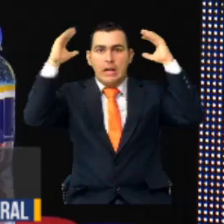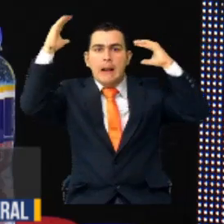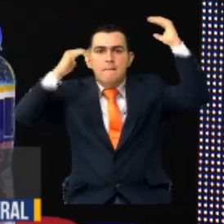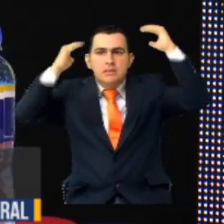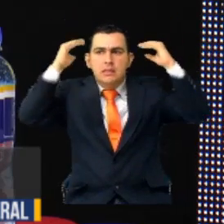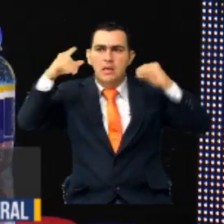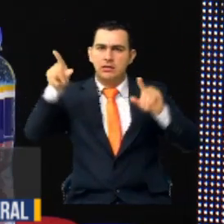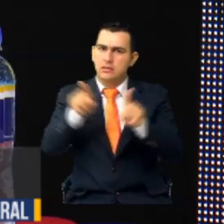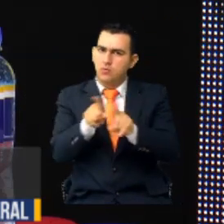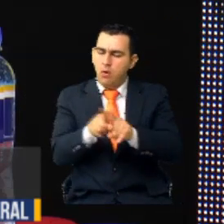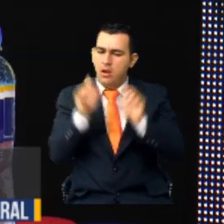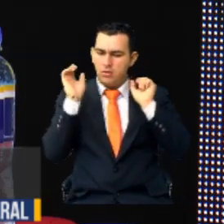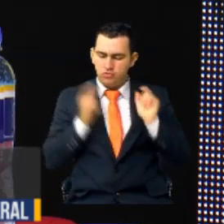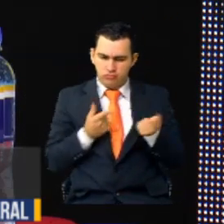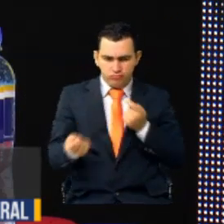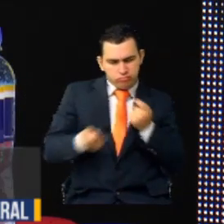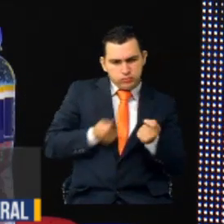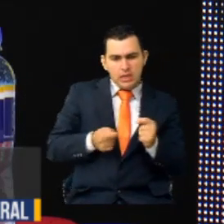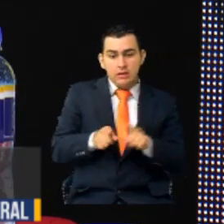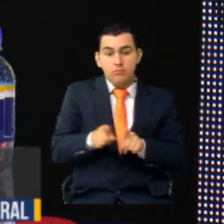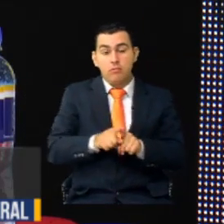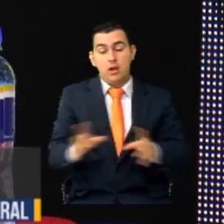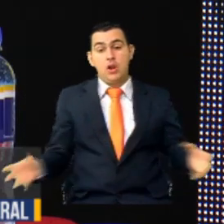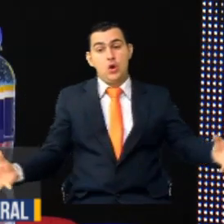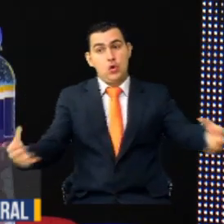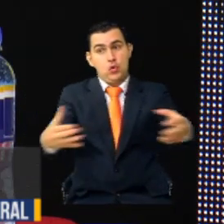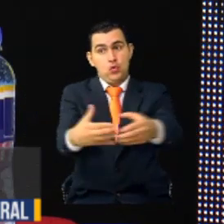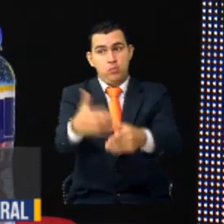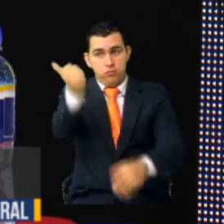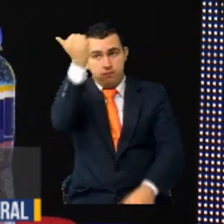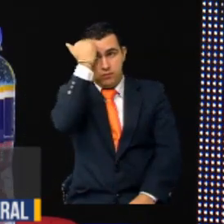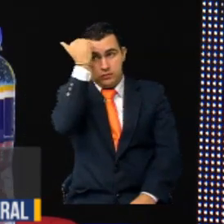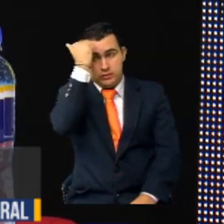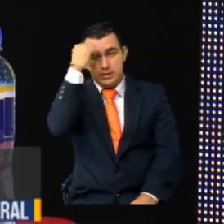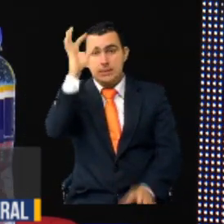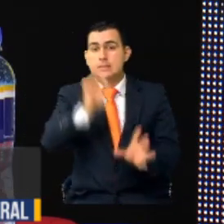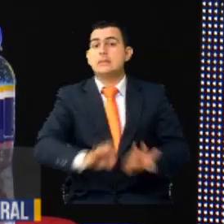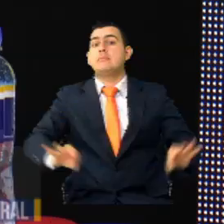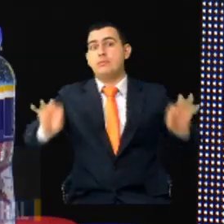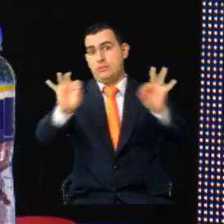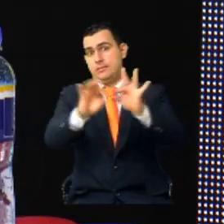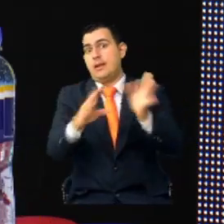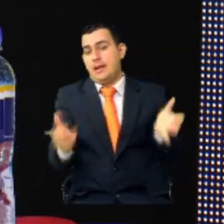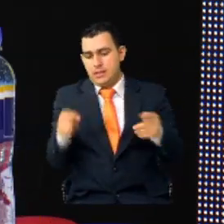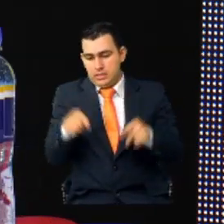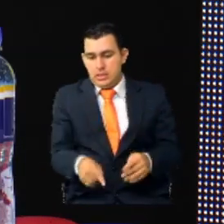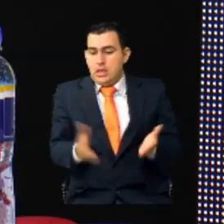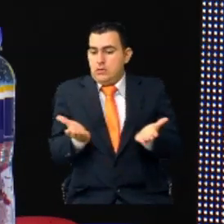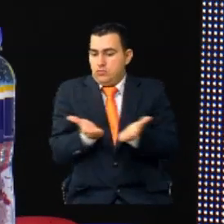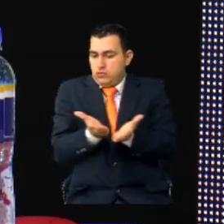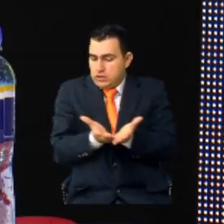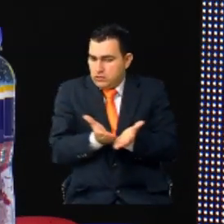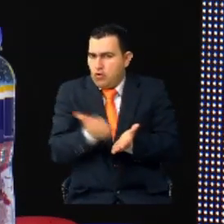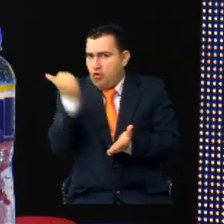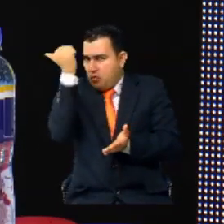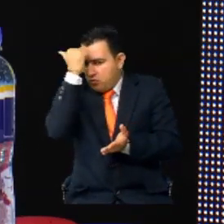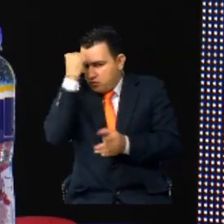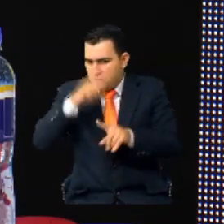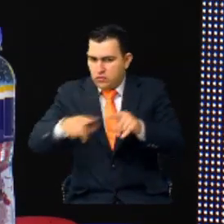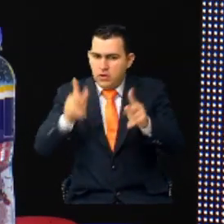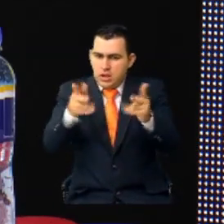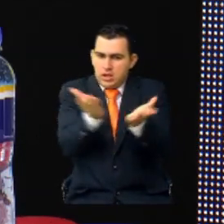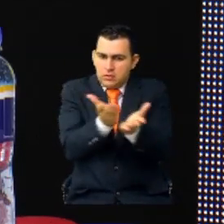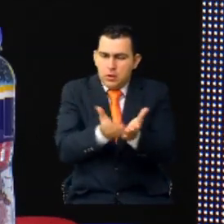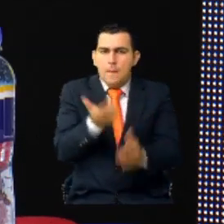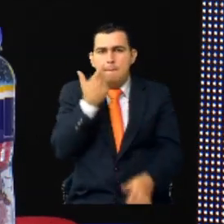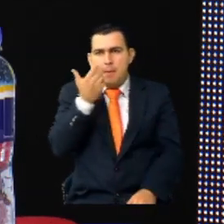administrativas para manejar un gremio tan importante como son el gremio de la educación, los maestros, los alumnos y los